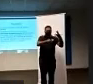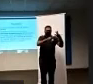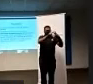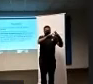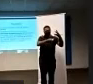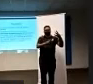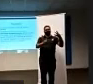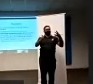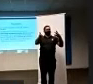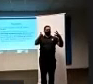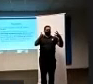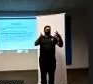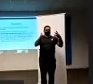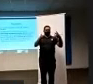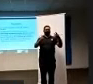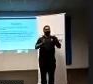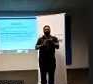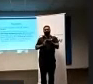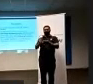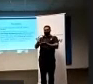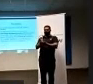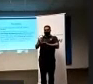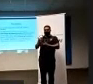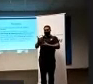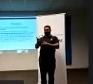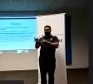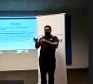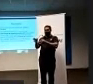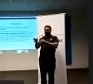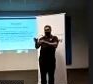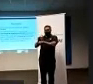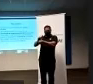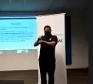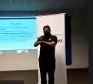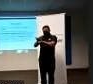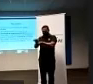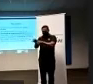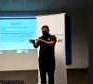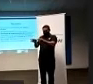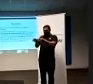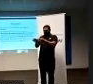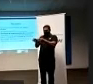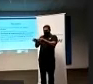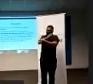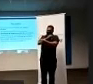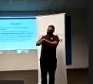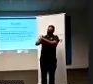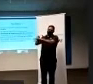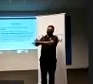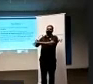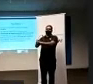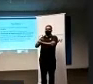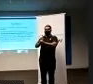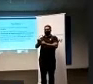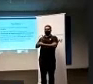vacunación contra SARS-CoV en la reducción de formas graves, hospitalización y muertes. No se deben descuidar las medidas de salud públicas